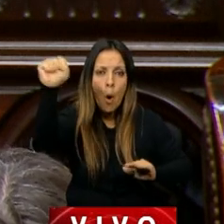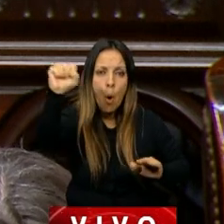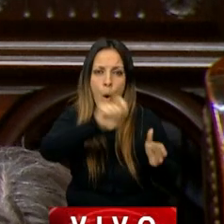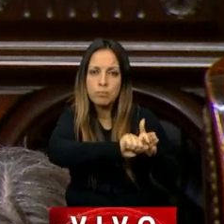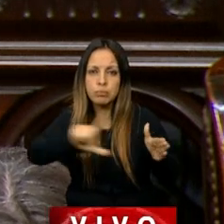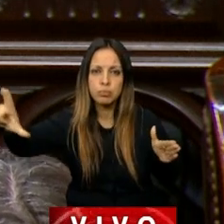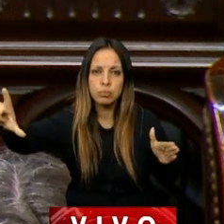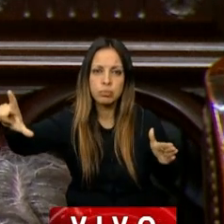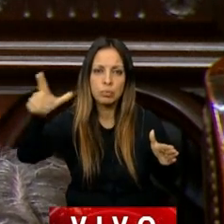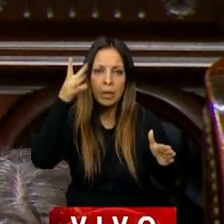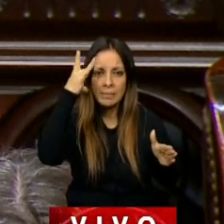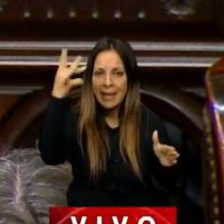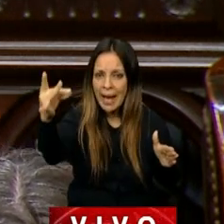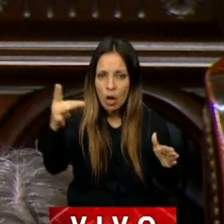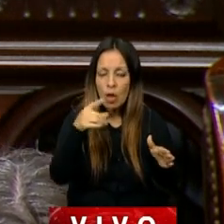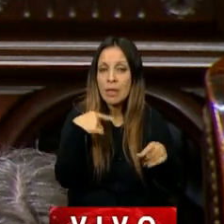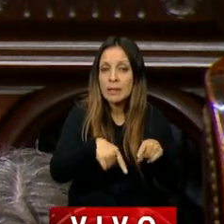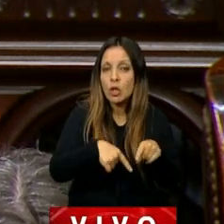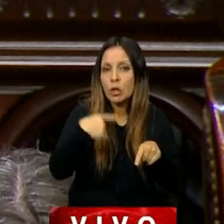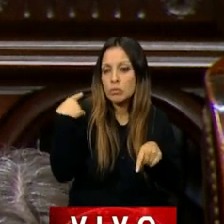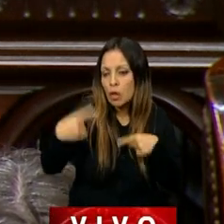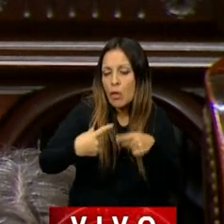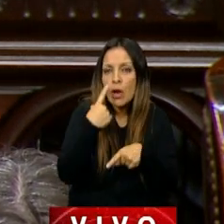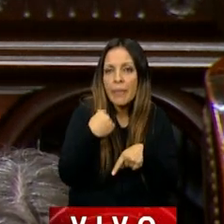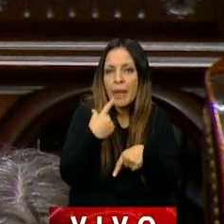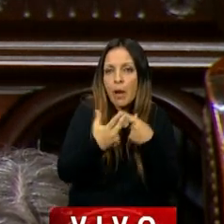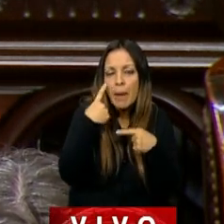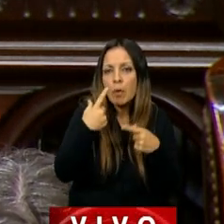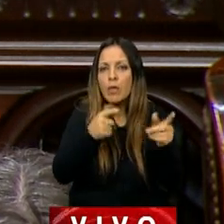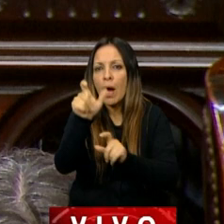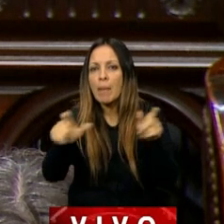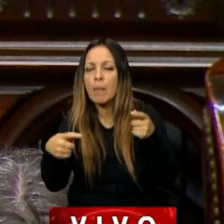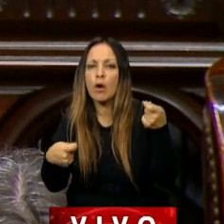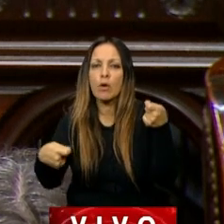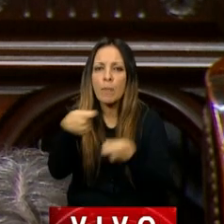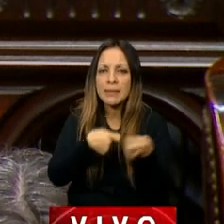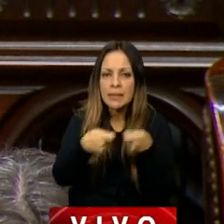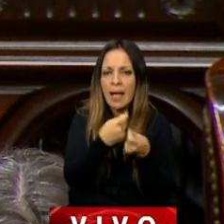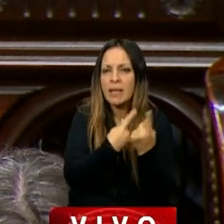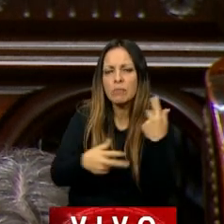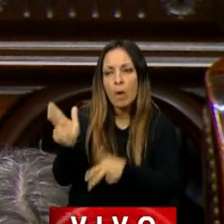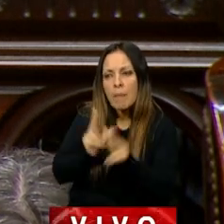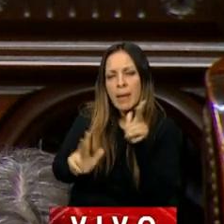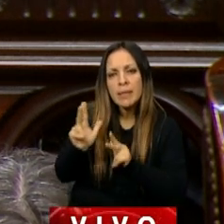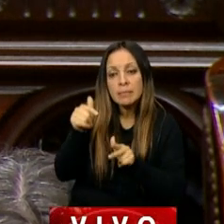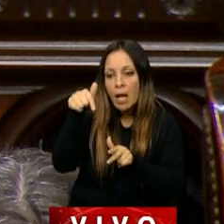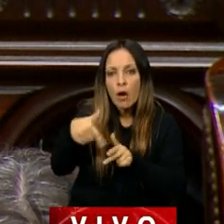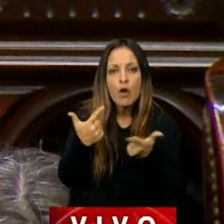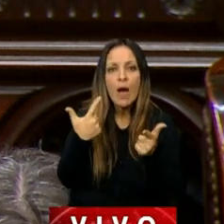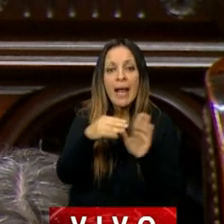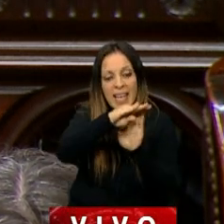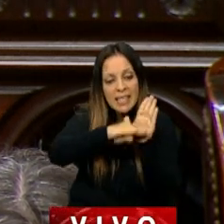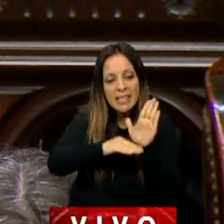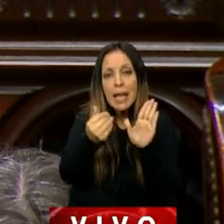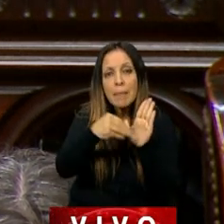vemos no solo nosotros todos los días, sino cuando hablamos con comerciantes y nos cuentan que ahora no hay lista de